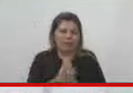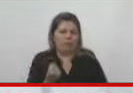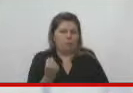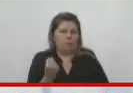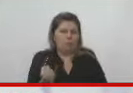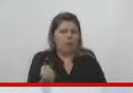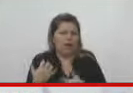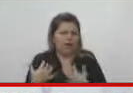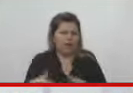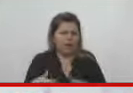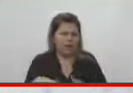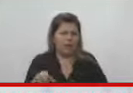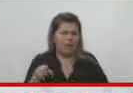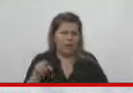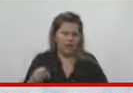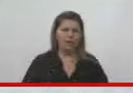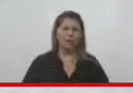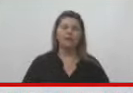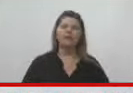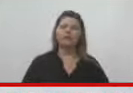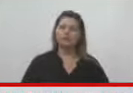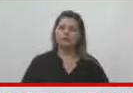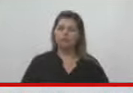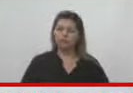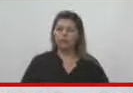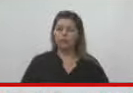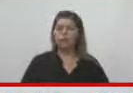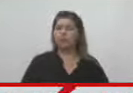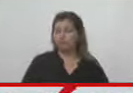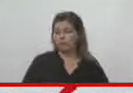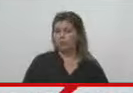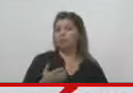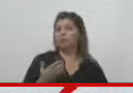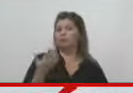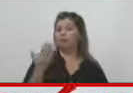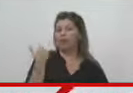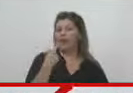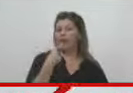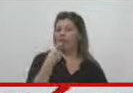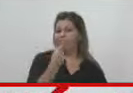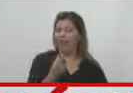Poder Ejecutivo Nacional. Como dije en un principio, le está vedado